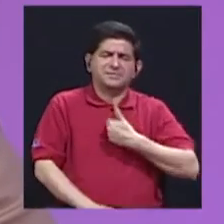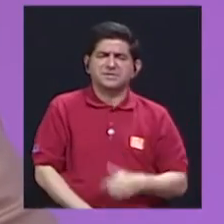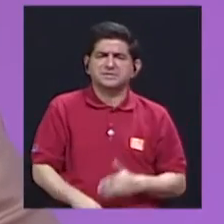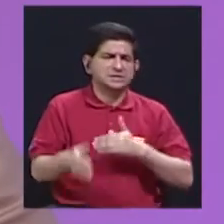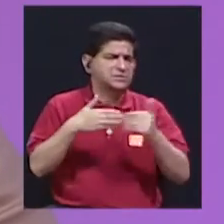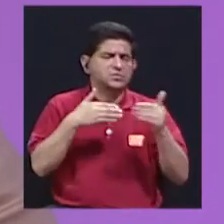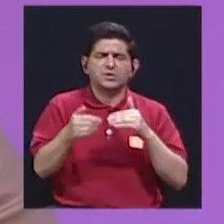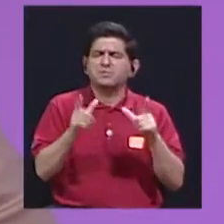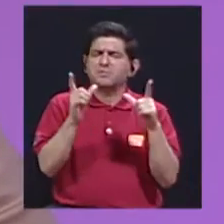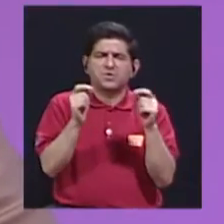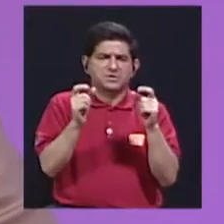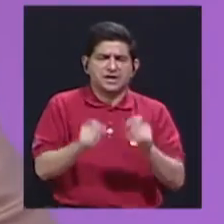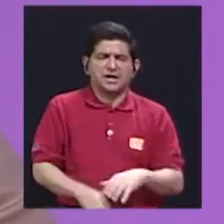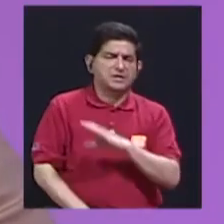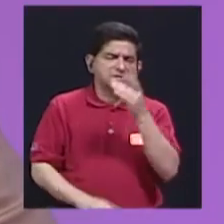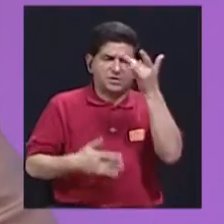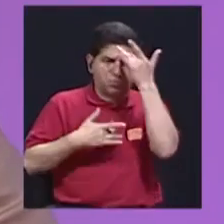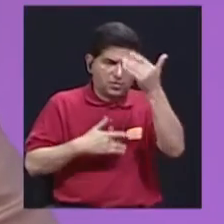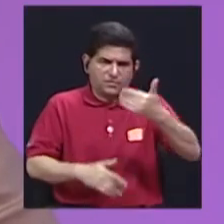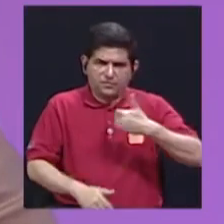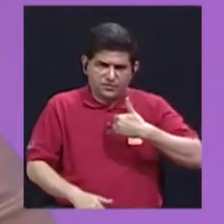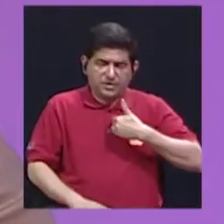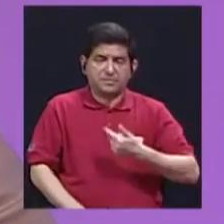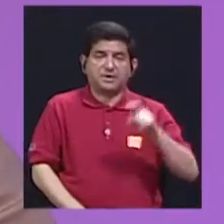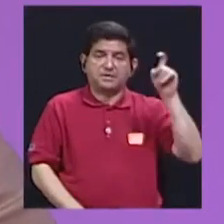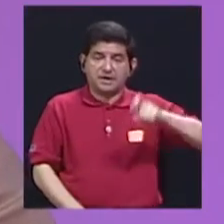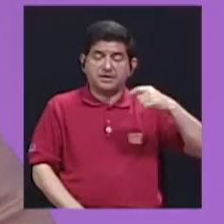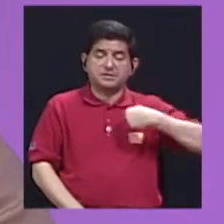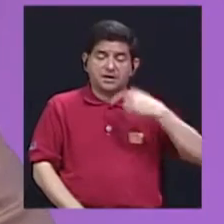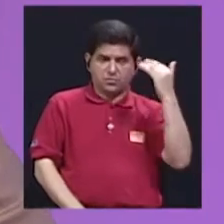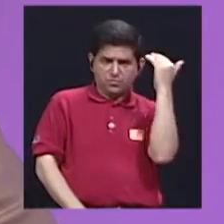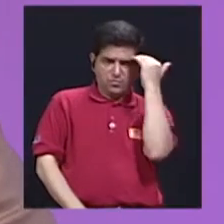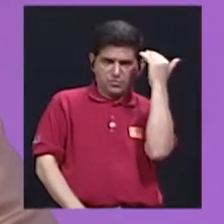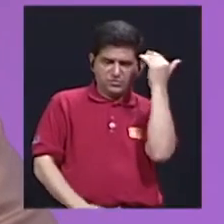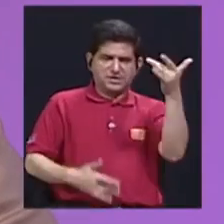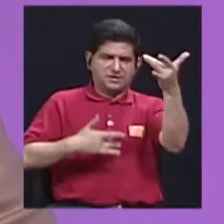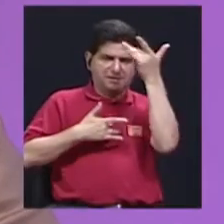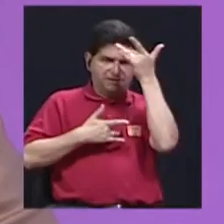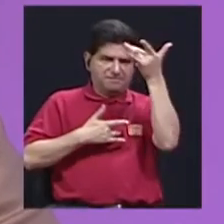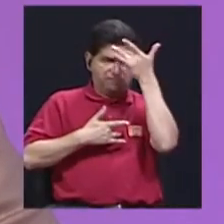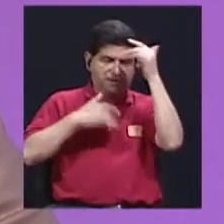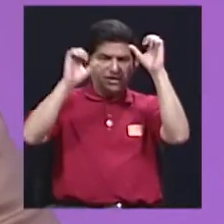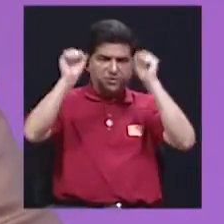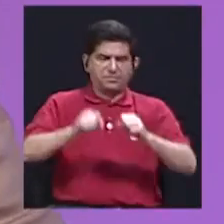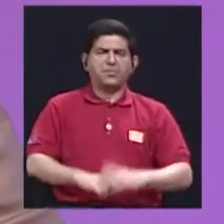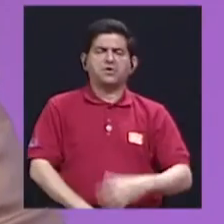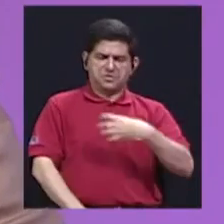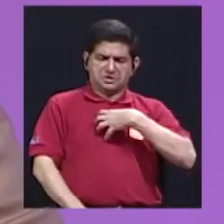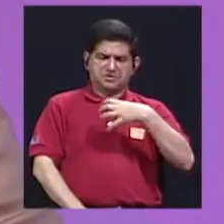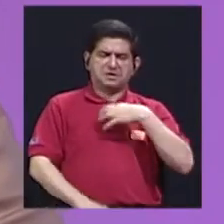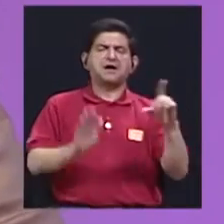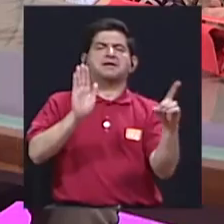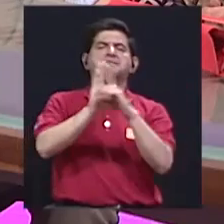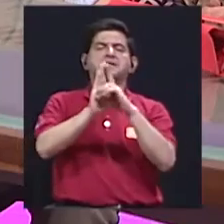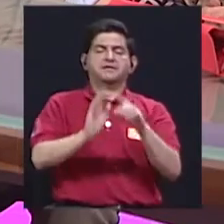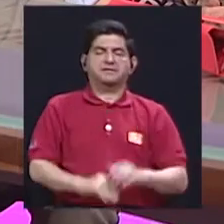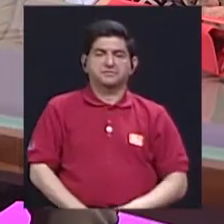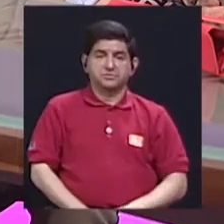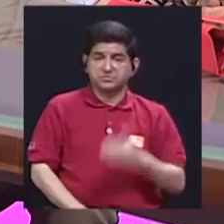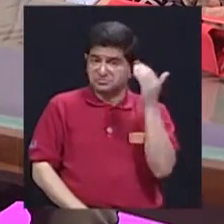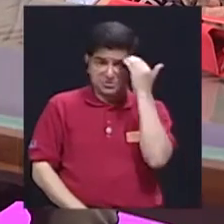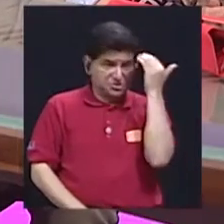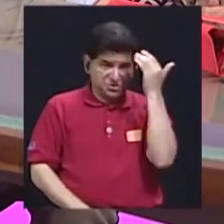cáncer cualquier tipo de enfermedad uno tiene que conocer su enfermedad para poder reclamar sus derechos si no